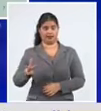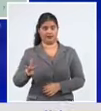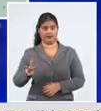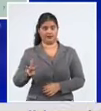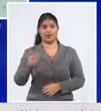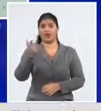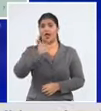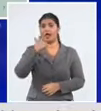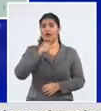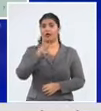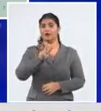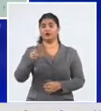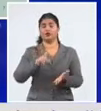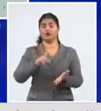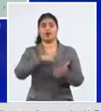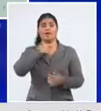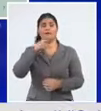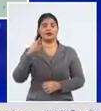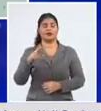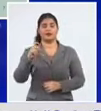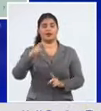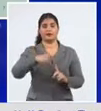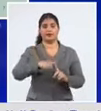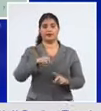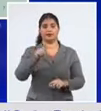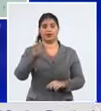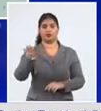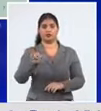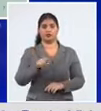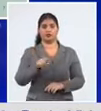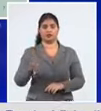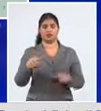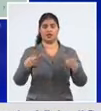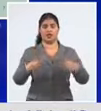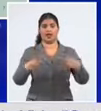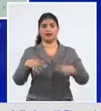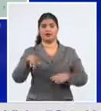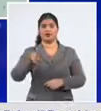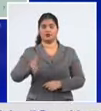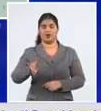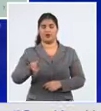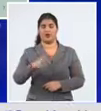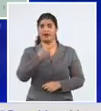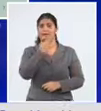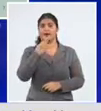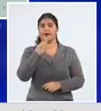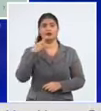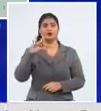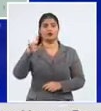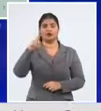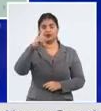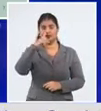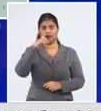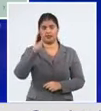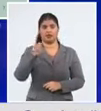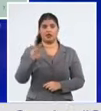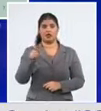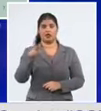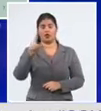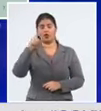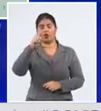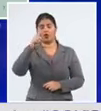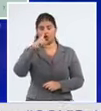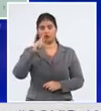Perico y Calimete 14 cada uno, Cárdenas 9, Martí, Unión de Reyes, Colón y Limonar 1 de cada